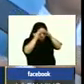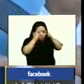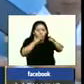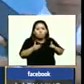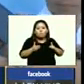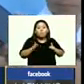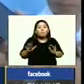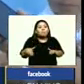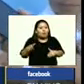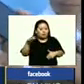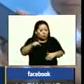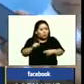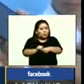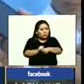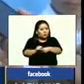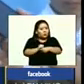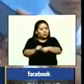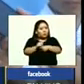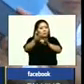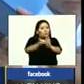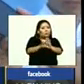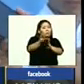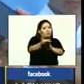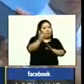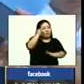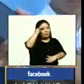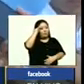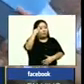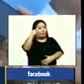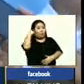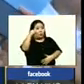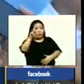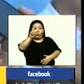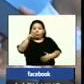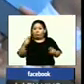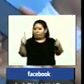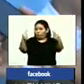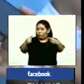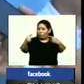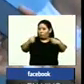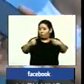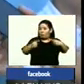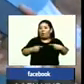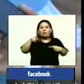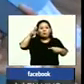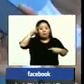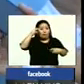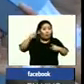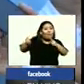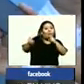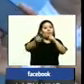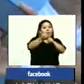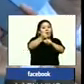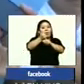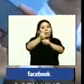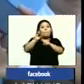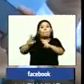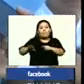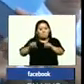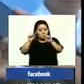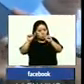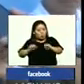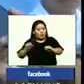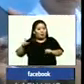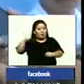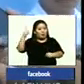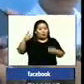sacar esto adelante, sabemos de la importancia que son estos dos partidos, son los que te van a mandar el punto de inflexión para poder